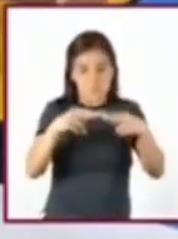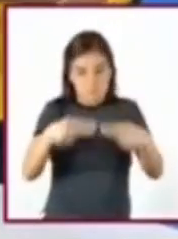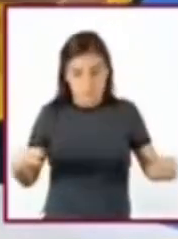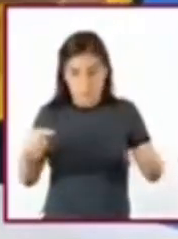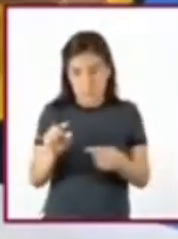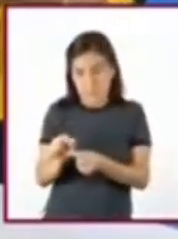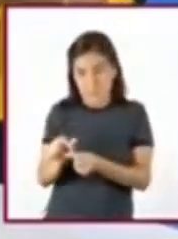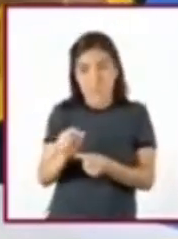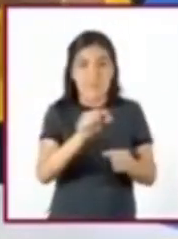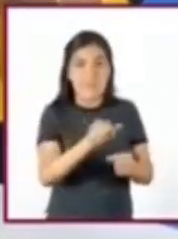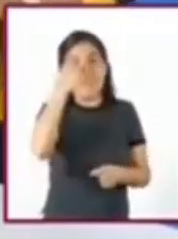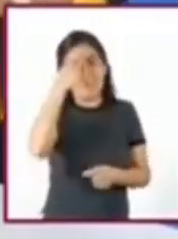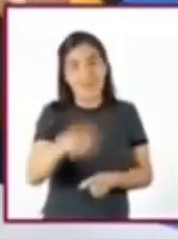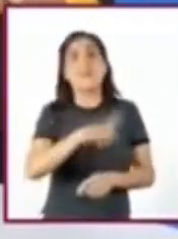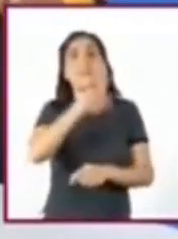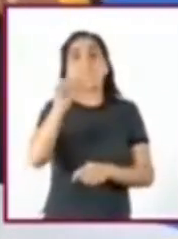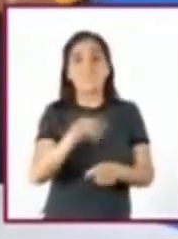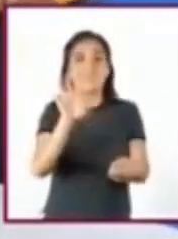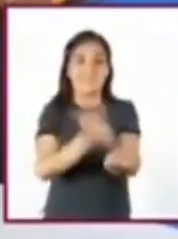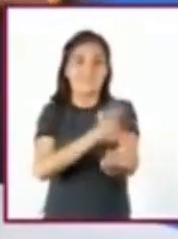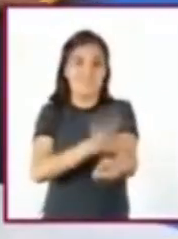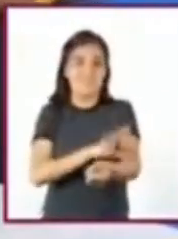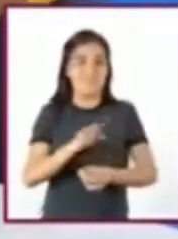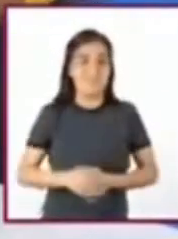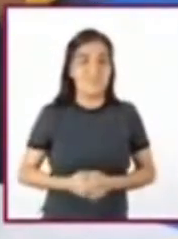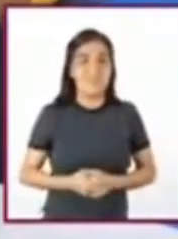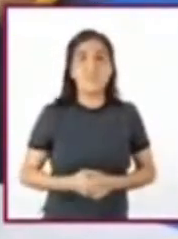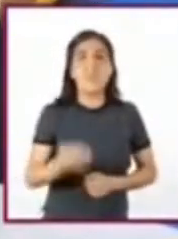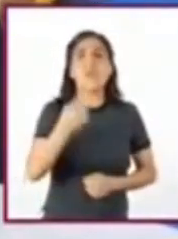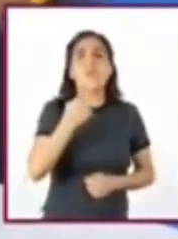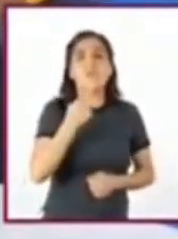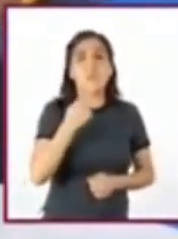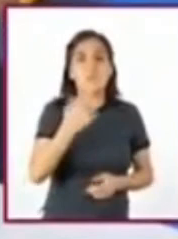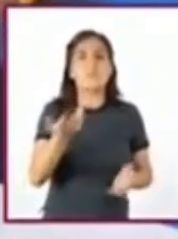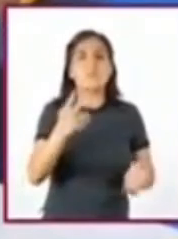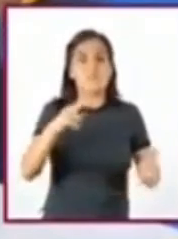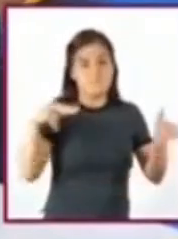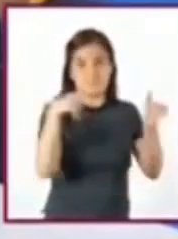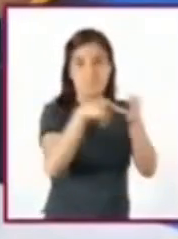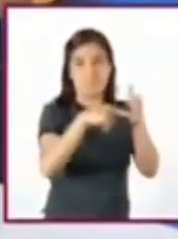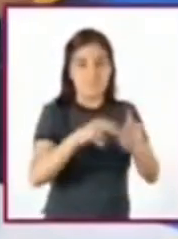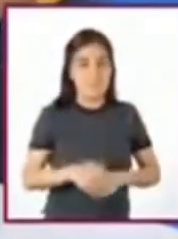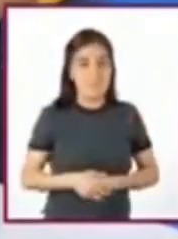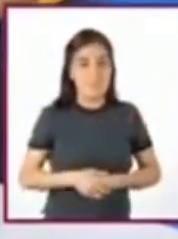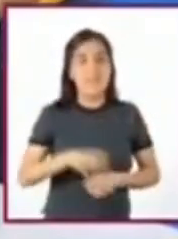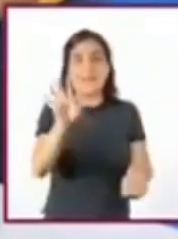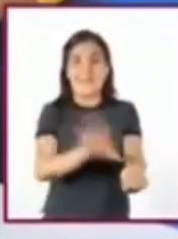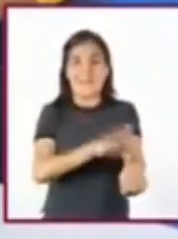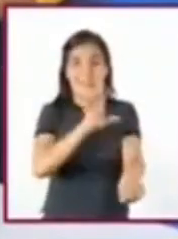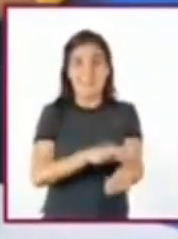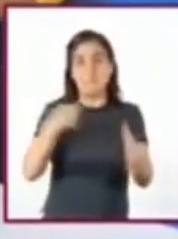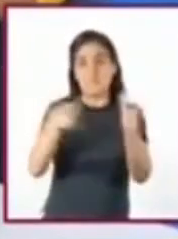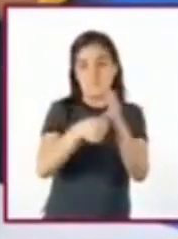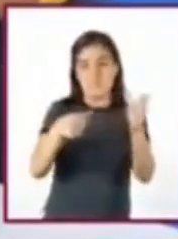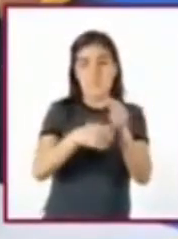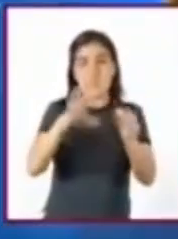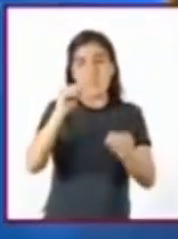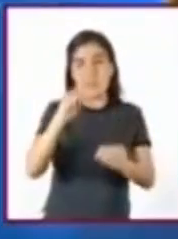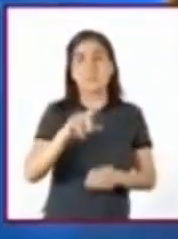pueda pasar la corriente eléctrica. Usaremos un enchufe, el cable conductor, interruptor y